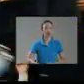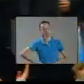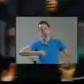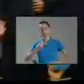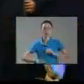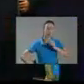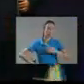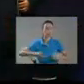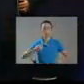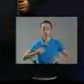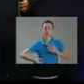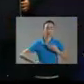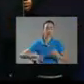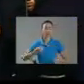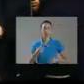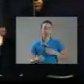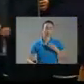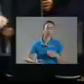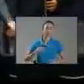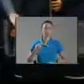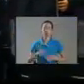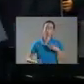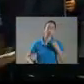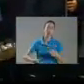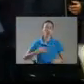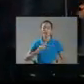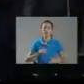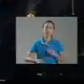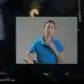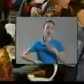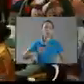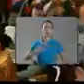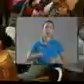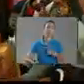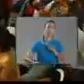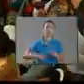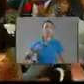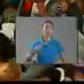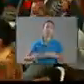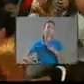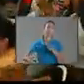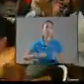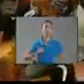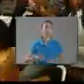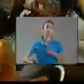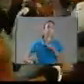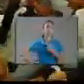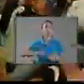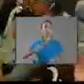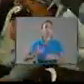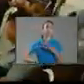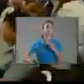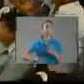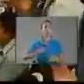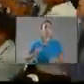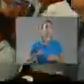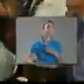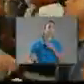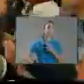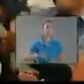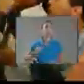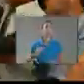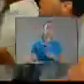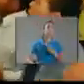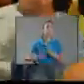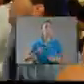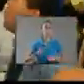purificador. Fuego, fuego, fuego, fuego, fuego, fuego, fuego. Fuego, fuego, fuego, fuego, fuego, fuego, fuego. Fuego, fuego, fuego.